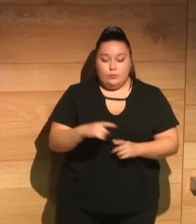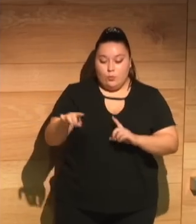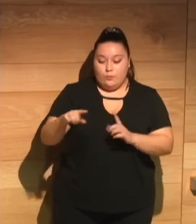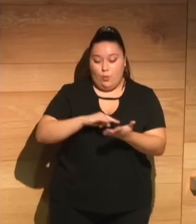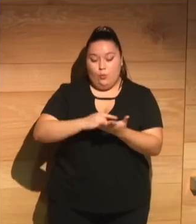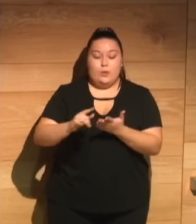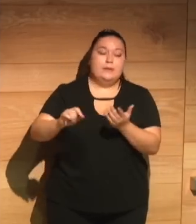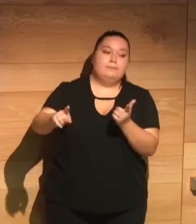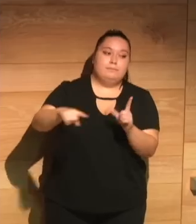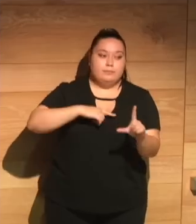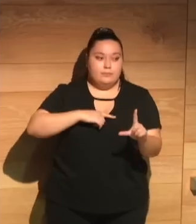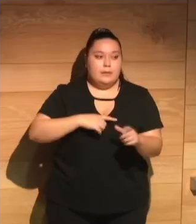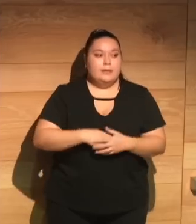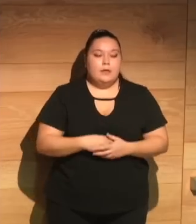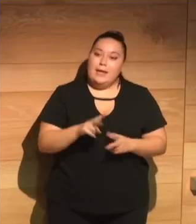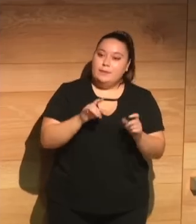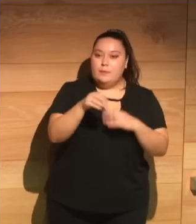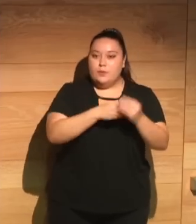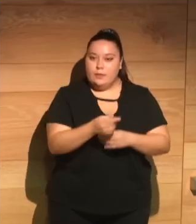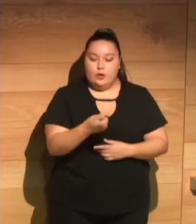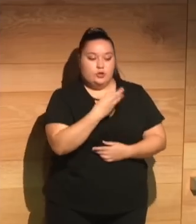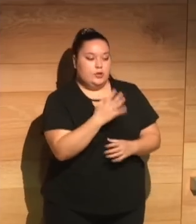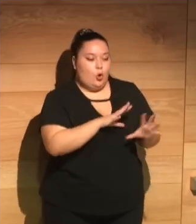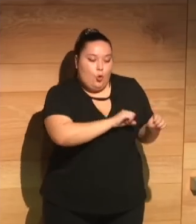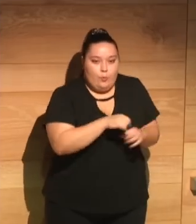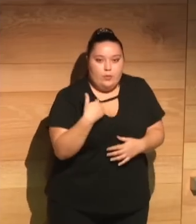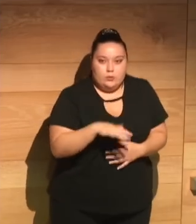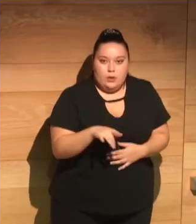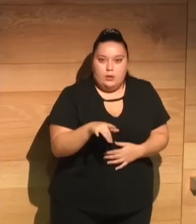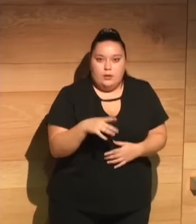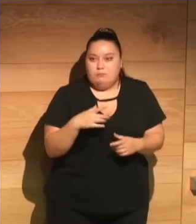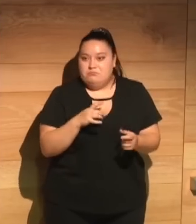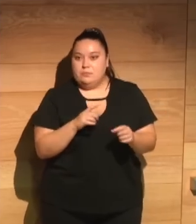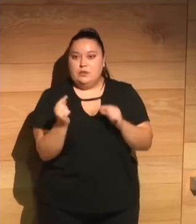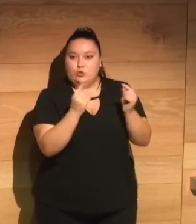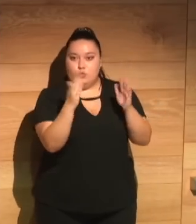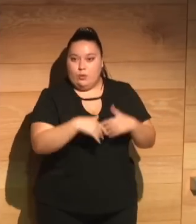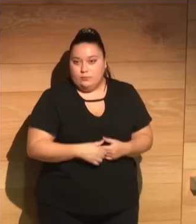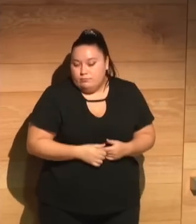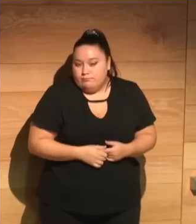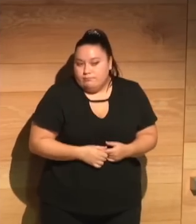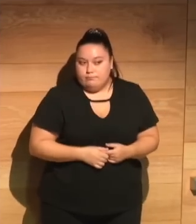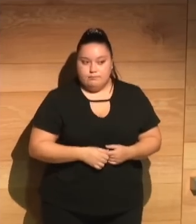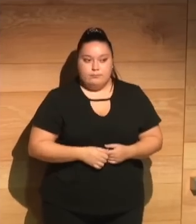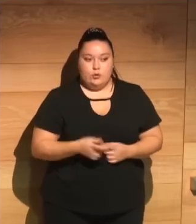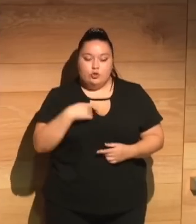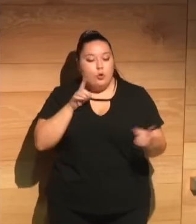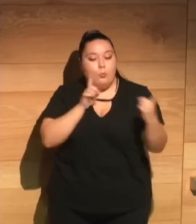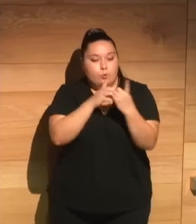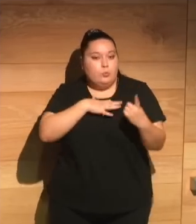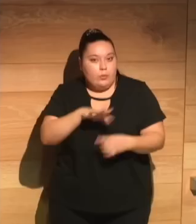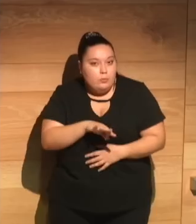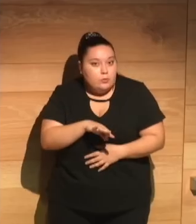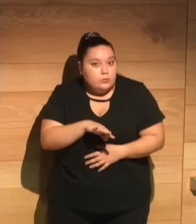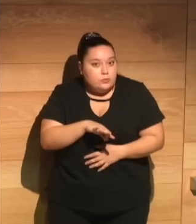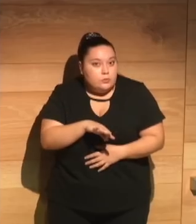nos dijiste, vamos a hacer este tema, estábamos muy ocupados los tres y no quisimos discutir. A ver, pero nos podíamos haber opuesto a hacer el